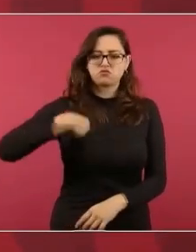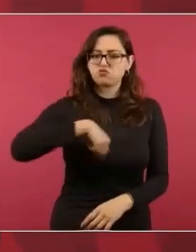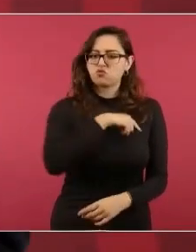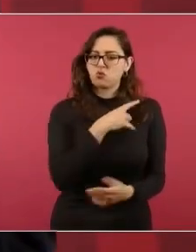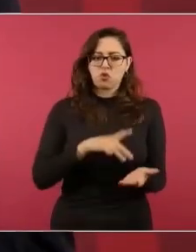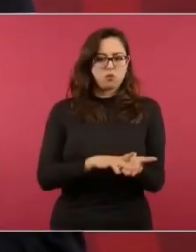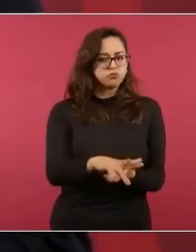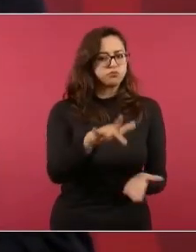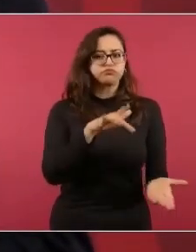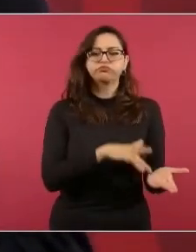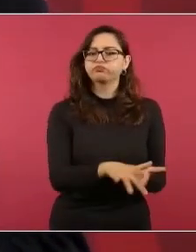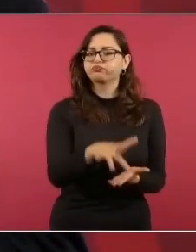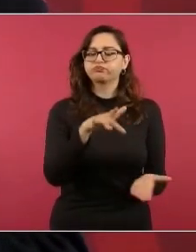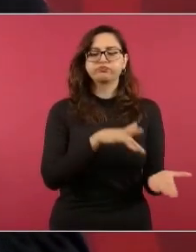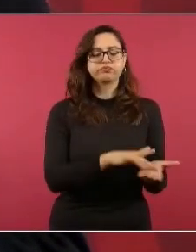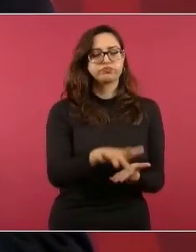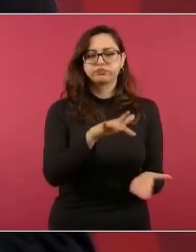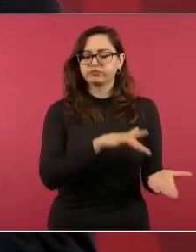a